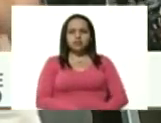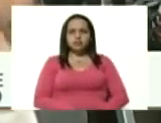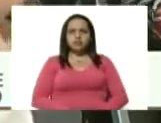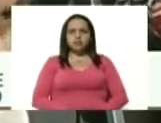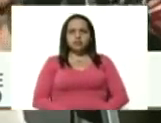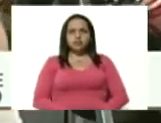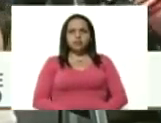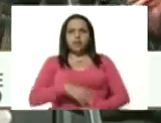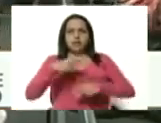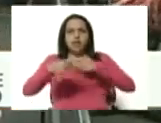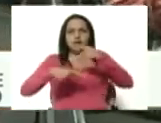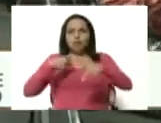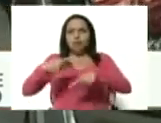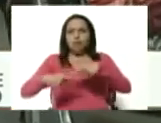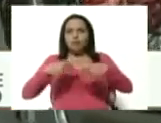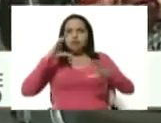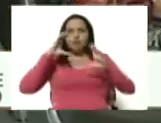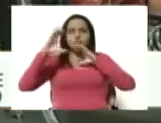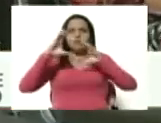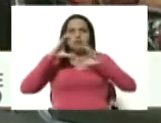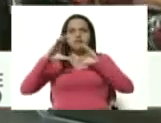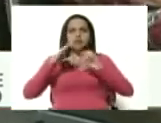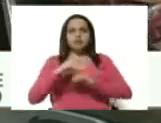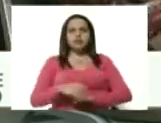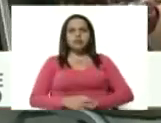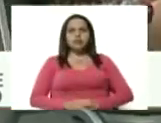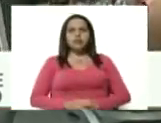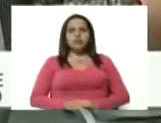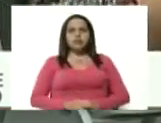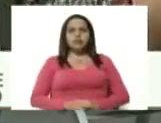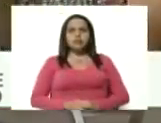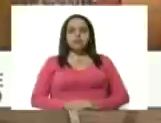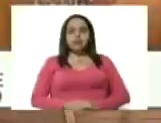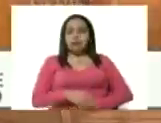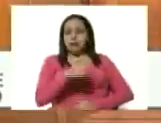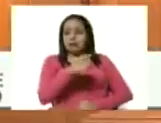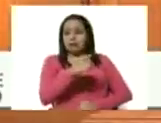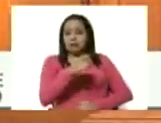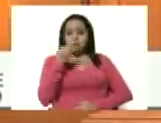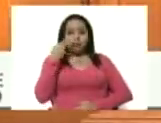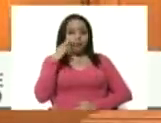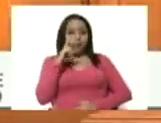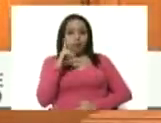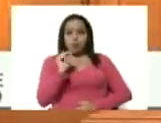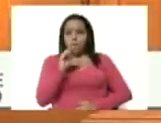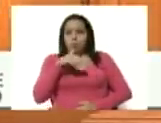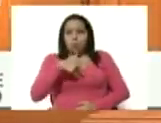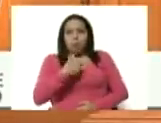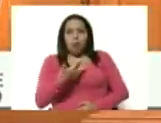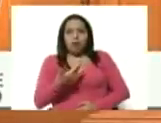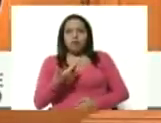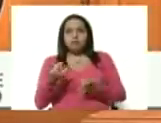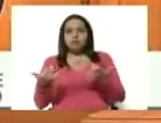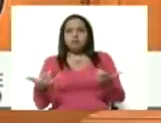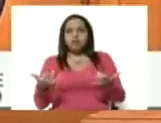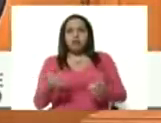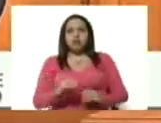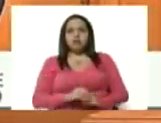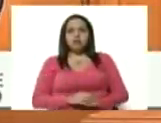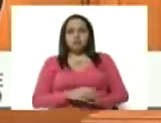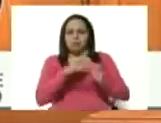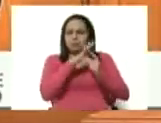de los procesos comunicacionales, que ni así ellos pueden ya imponer su